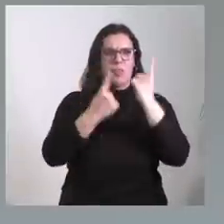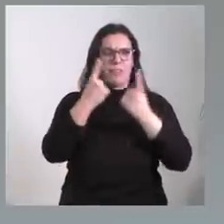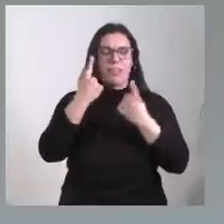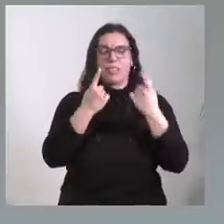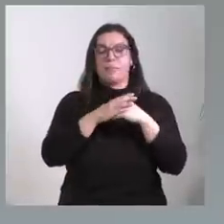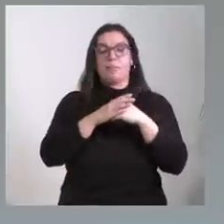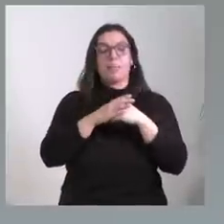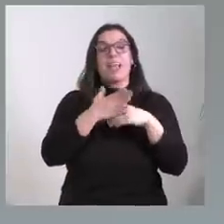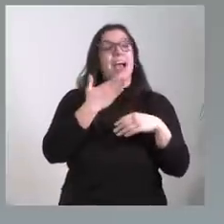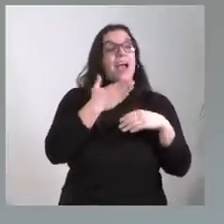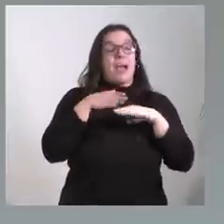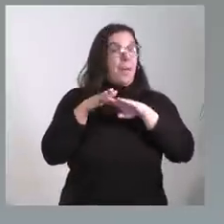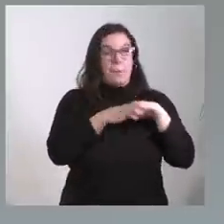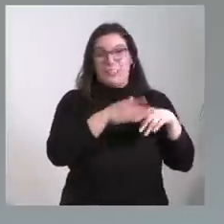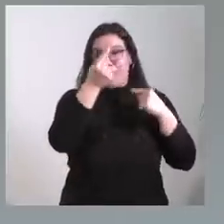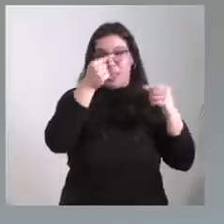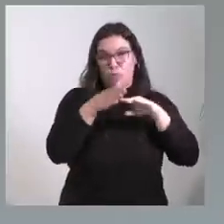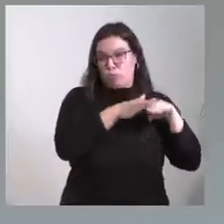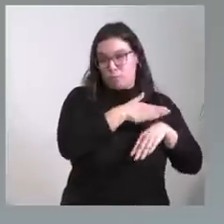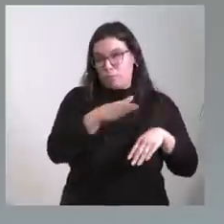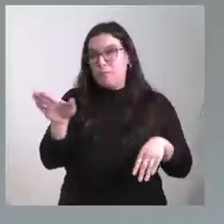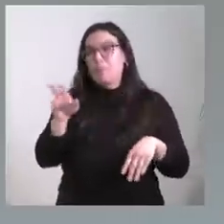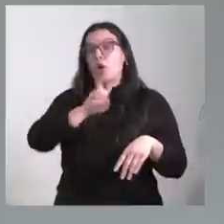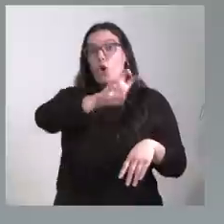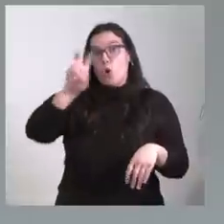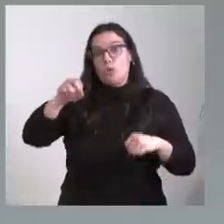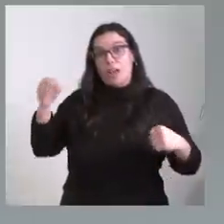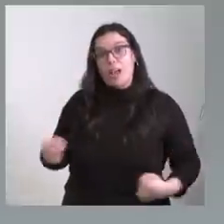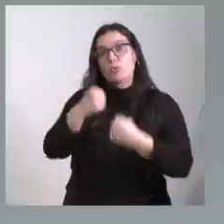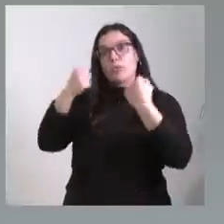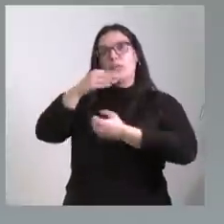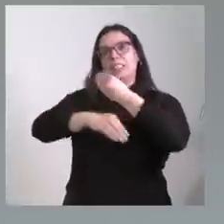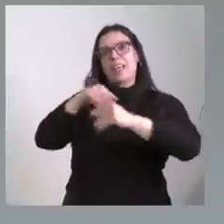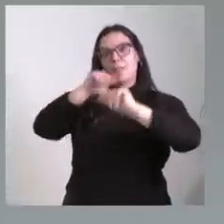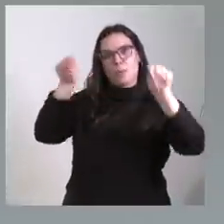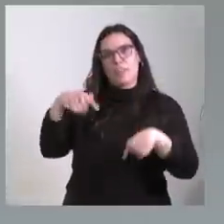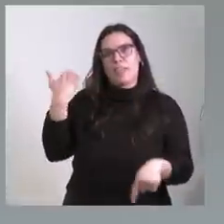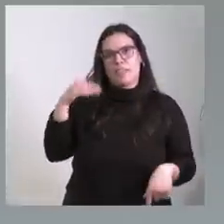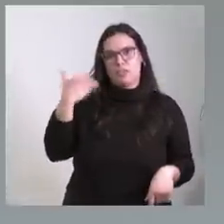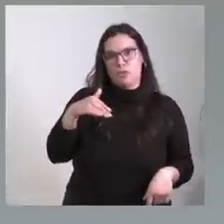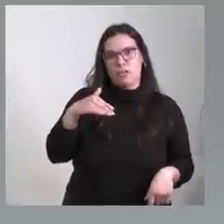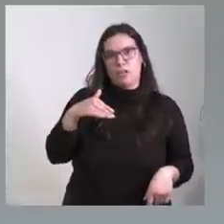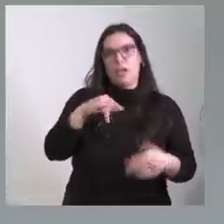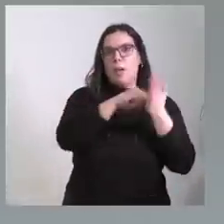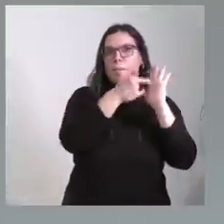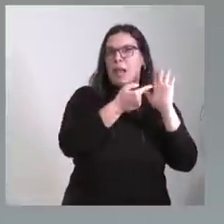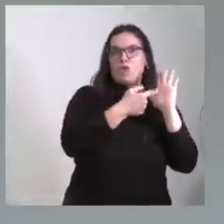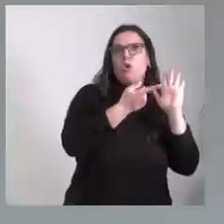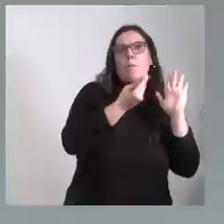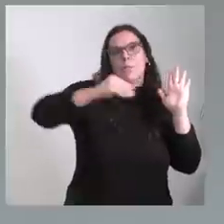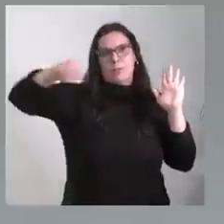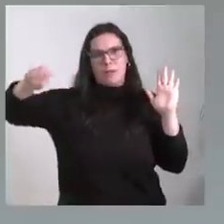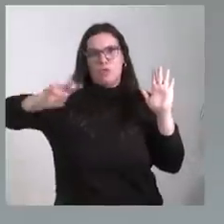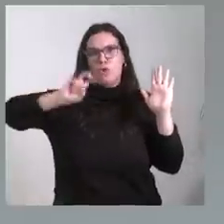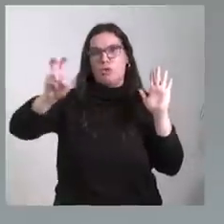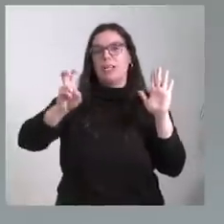margen de esa cifra Pues hay otras actuaciones realizadas en la provincia de Soria e incluso fuera del plan Soria que tienen